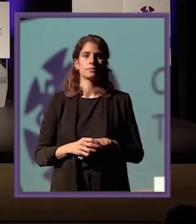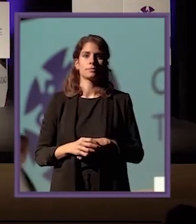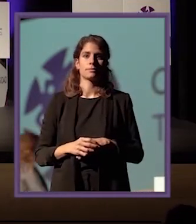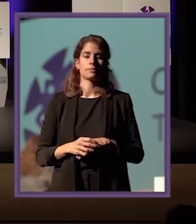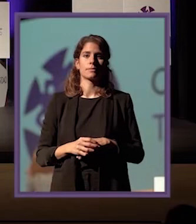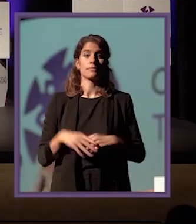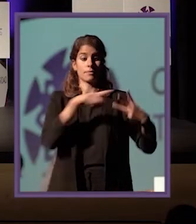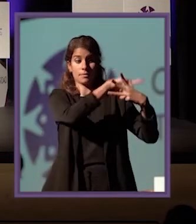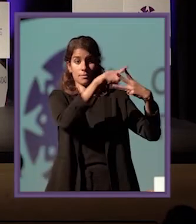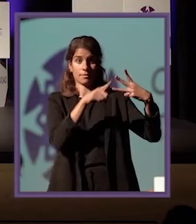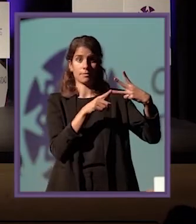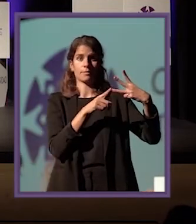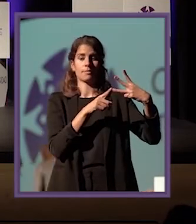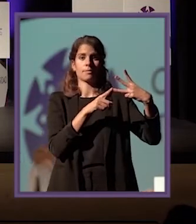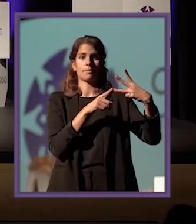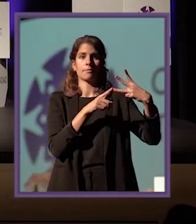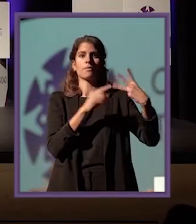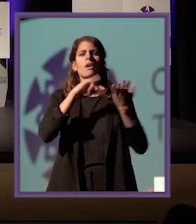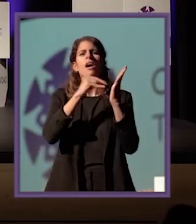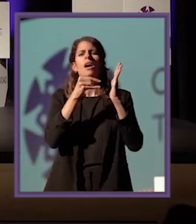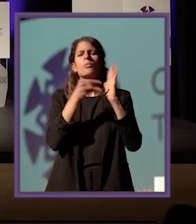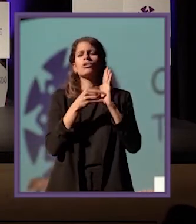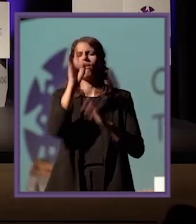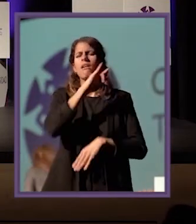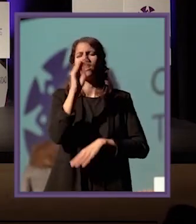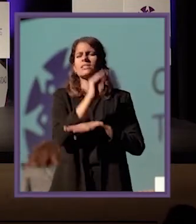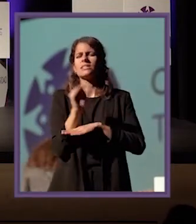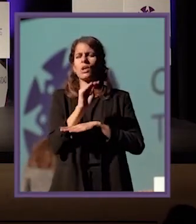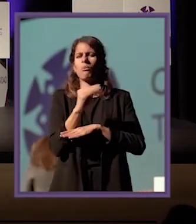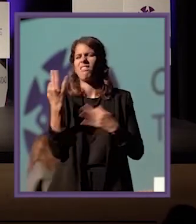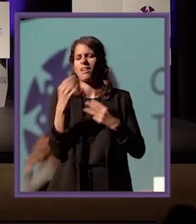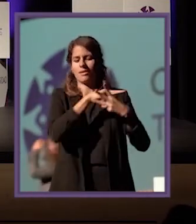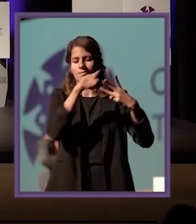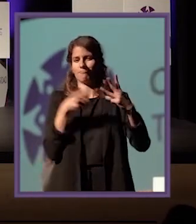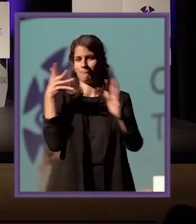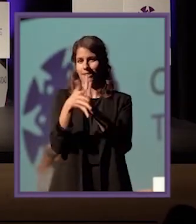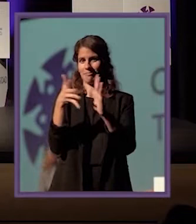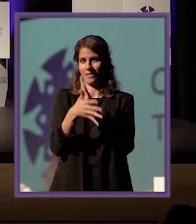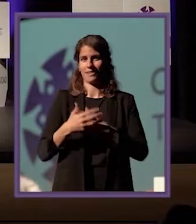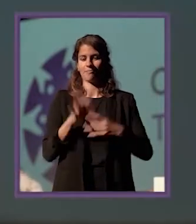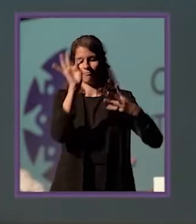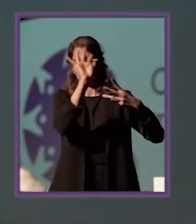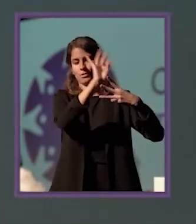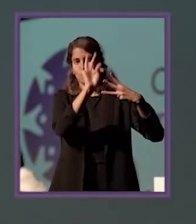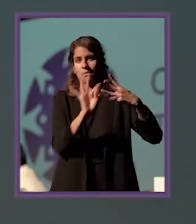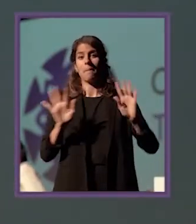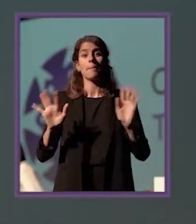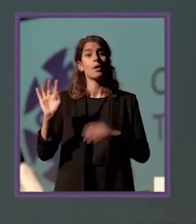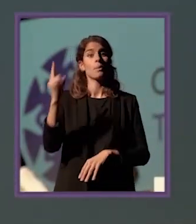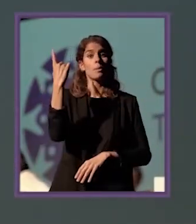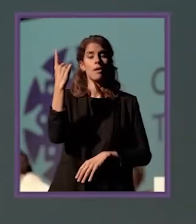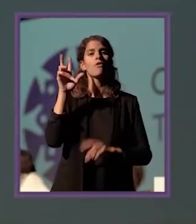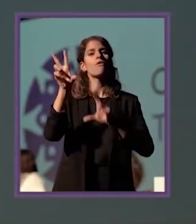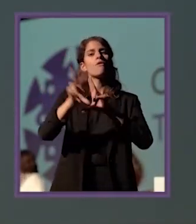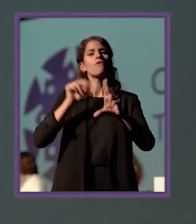juntas vamos a intentar explicar qué es Canarias Te Cuida. Pero primero que nada, si les parece, vamos a ver un vídeo que